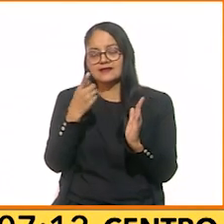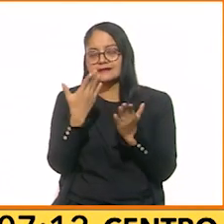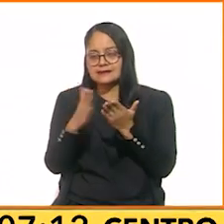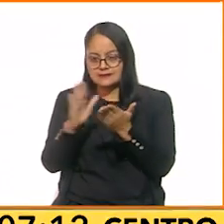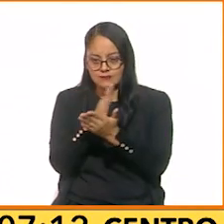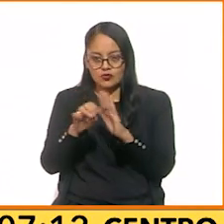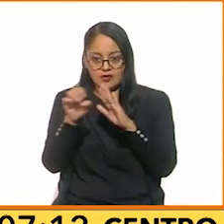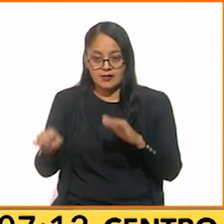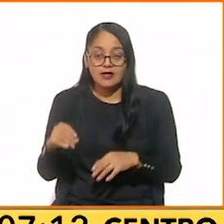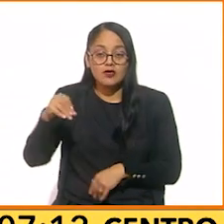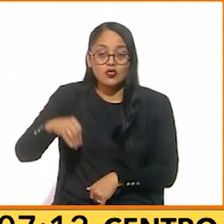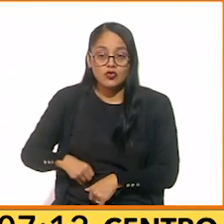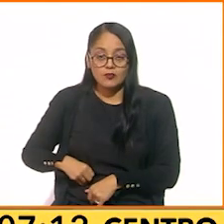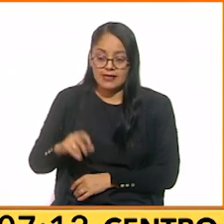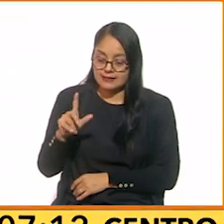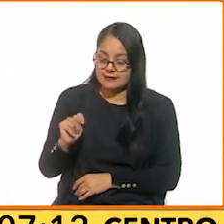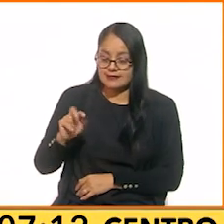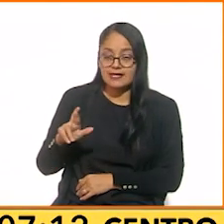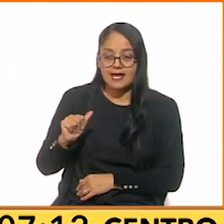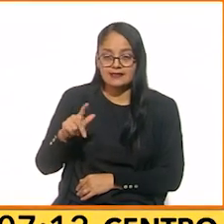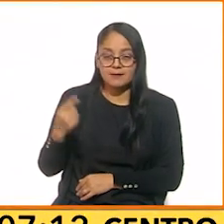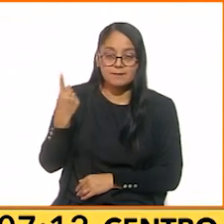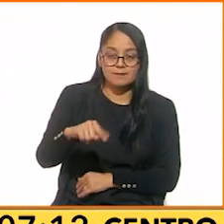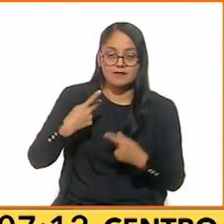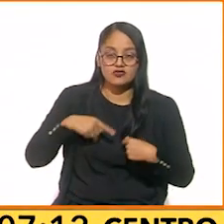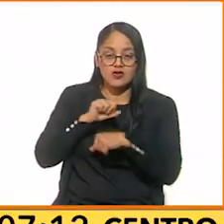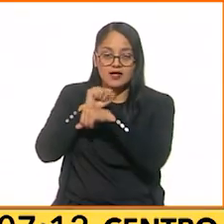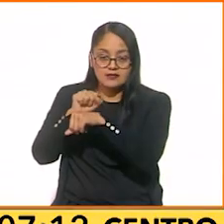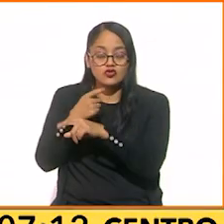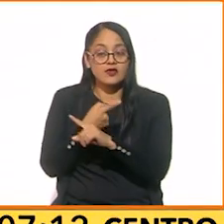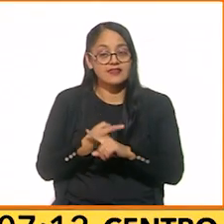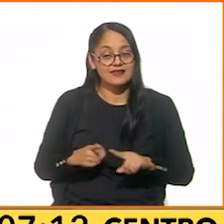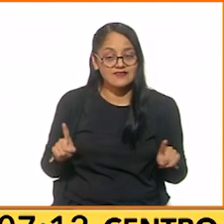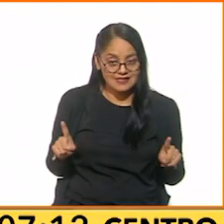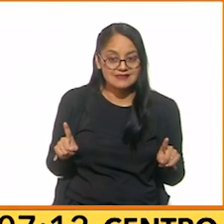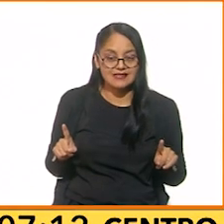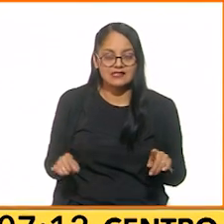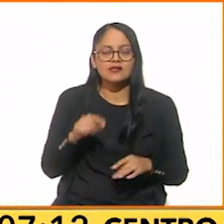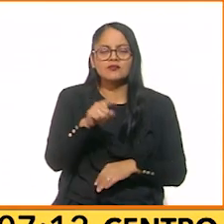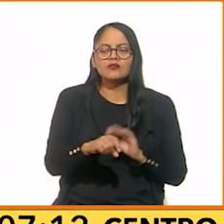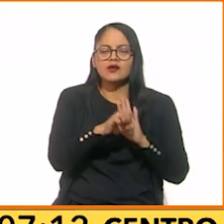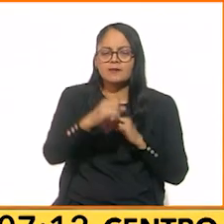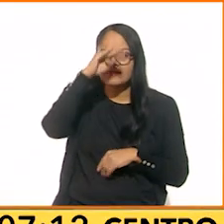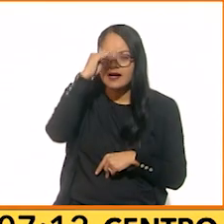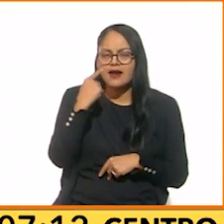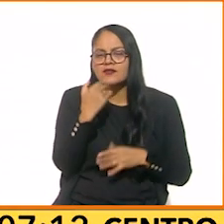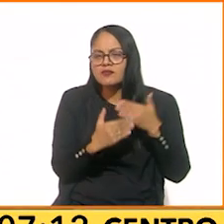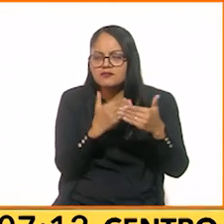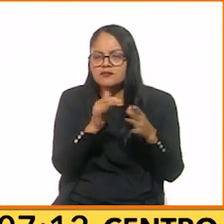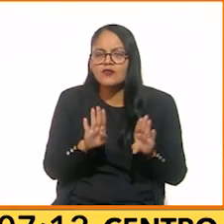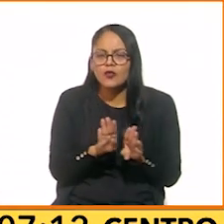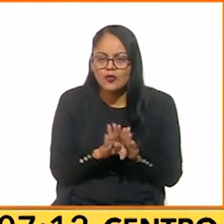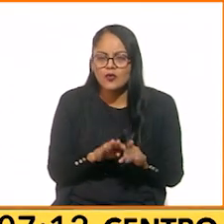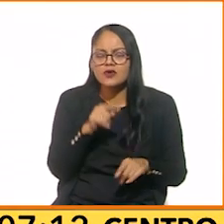separarlo del delito de trata. Esto nos permite poder tener un registro para poder saber cómo va avanzando, cómo lo